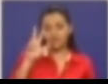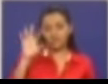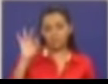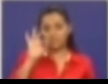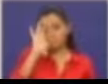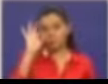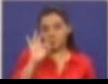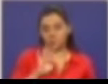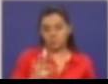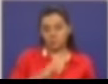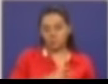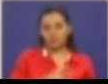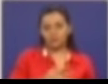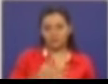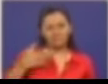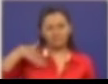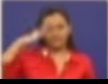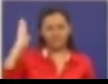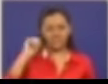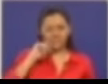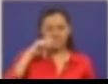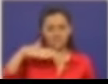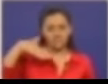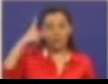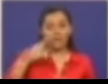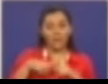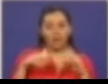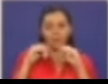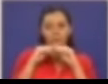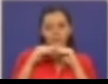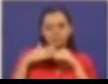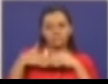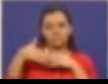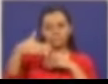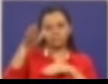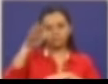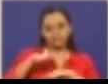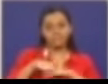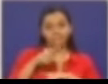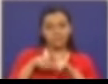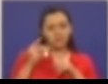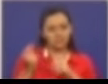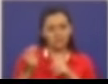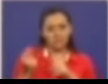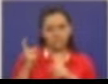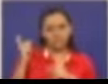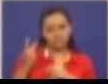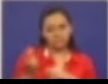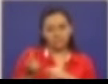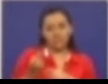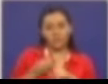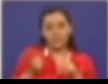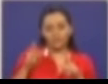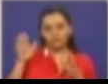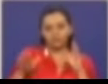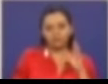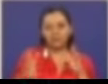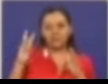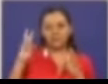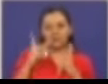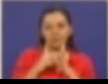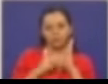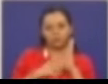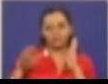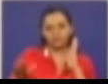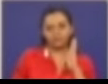que todavía es alta, pero como ustedes ven, hay una tendencia de crecer. Tenemos que ir más rápido. Ha bajado cerca de 6 puntos la